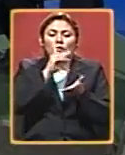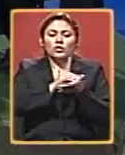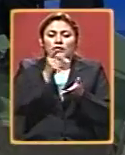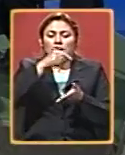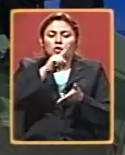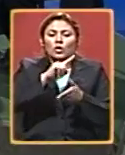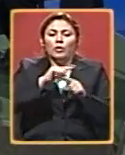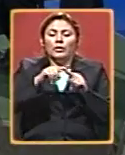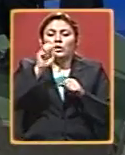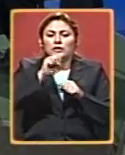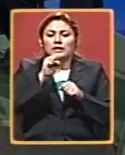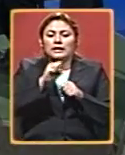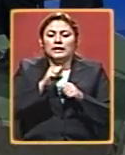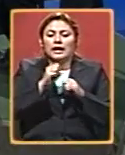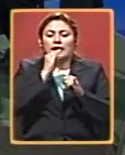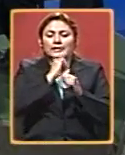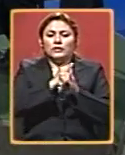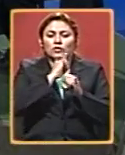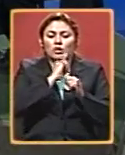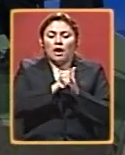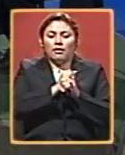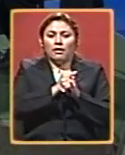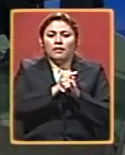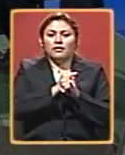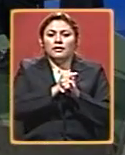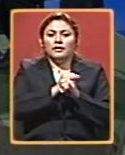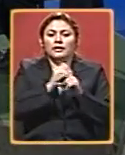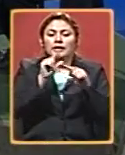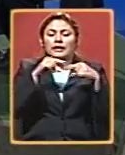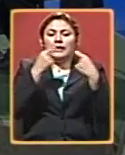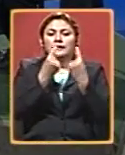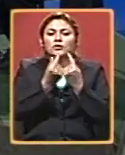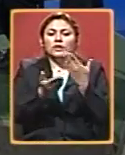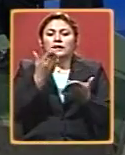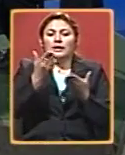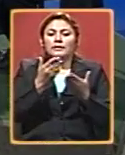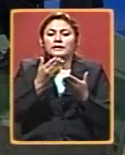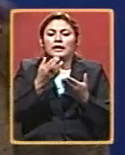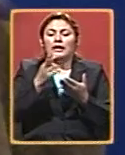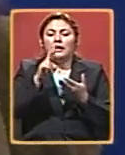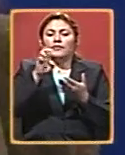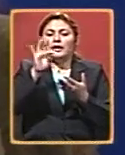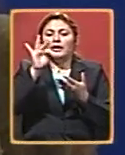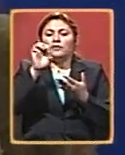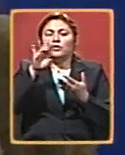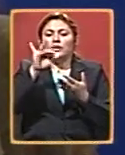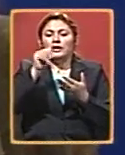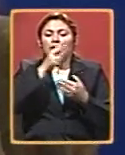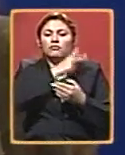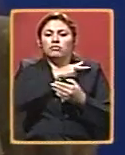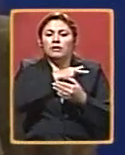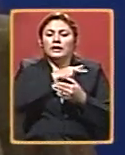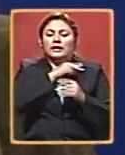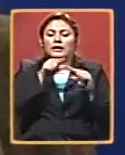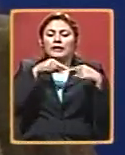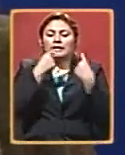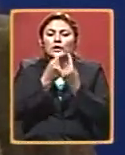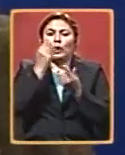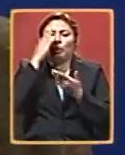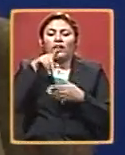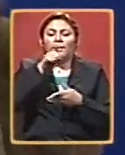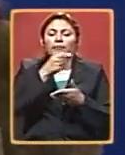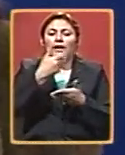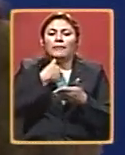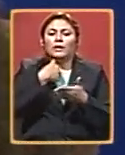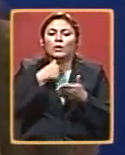aquí, sino a la institución, digamos a la institucionalidad y al sector y probablemente a la rectoría del sector, en el sentido de que debe haber